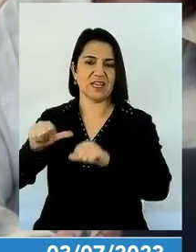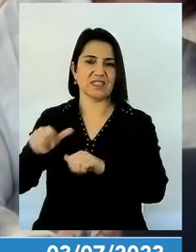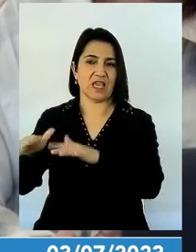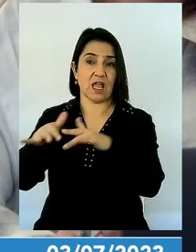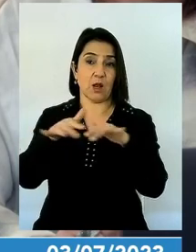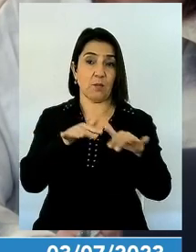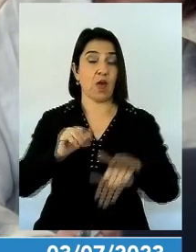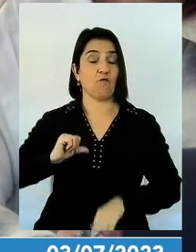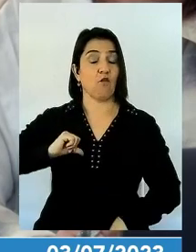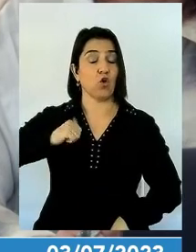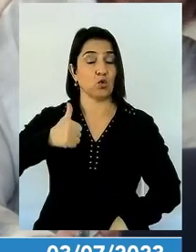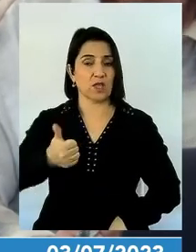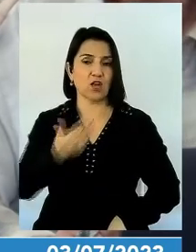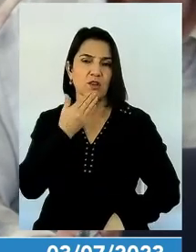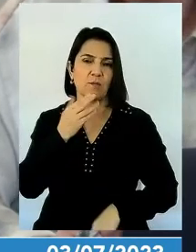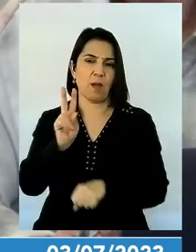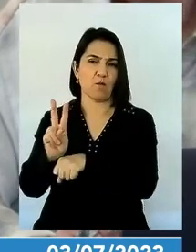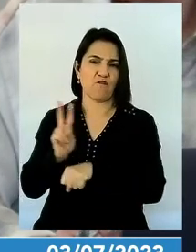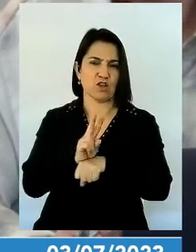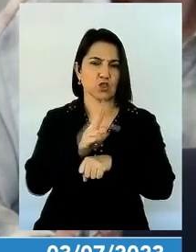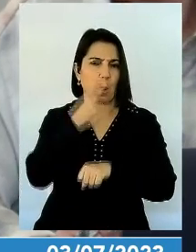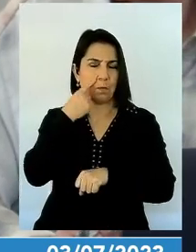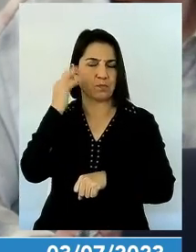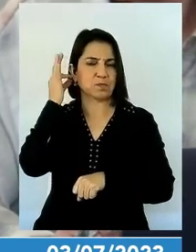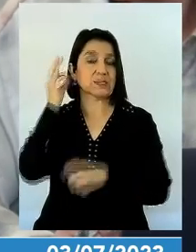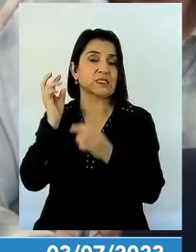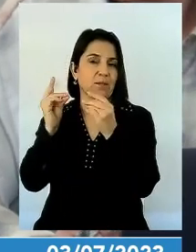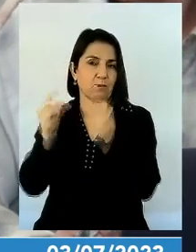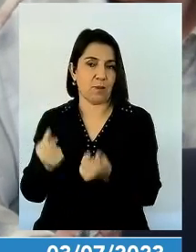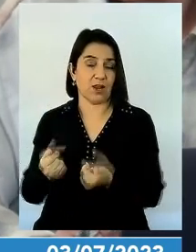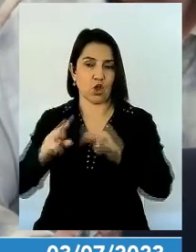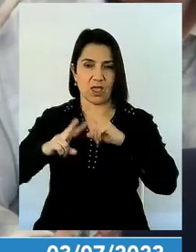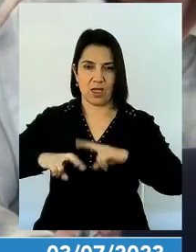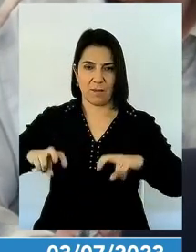profesoras, investigadores e investigadoras que me acompañan también hoy en día,